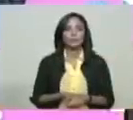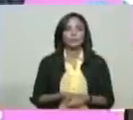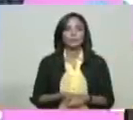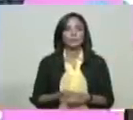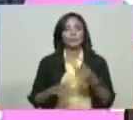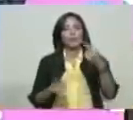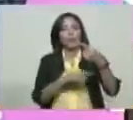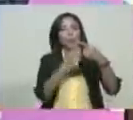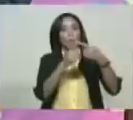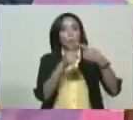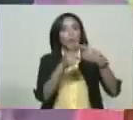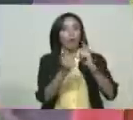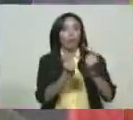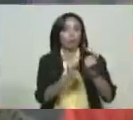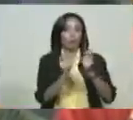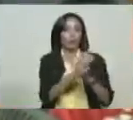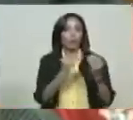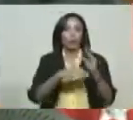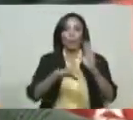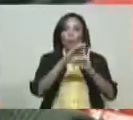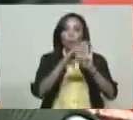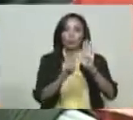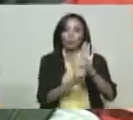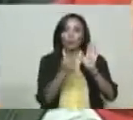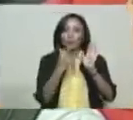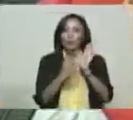Uno, discutir el texto constitucional.